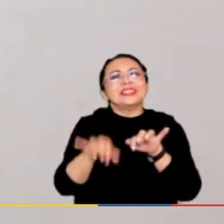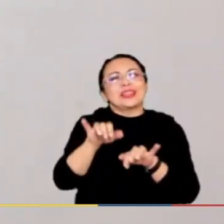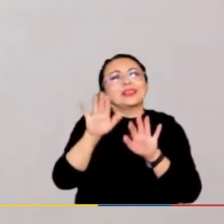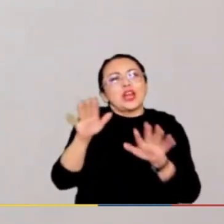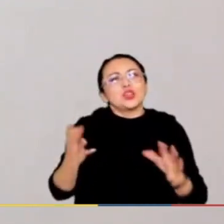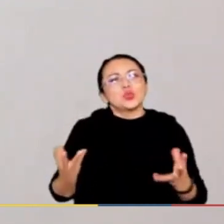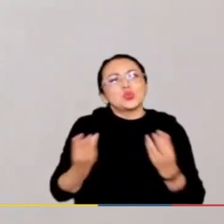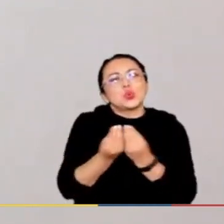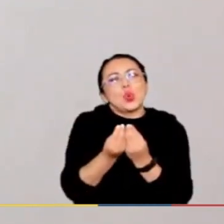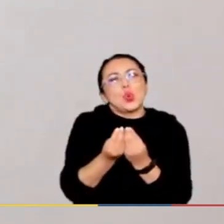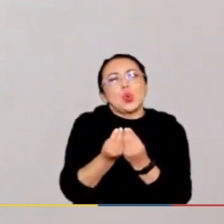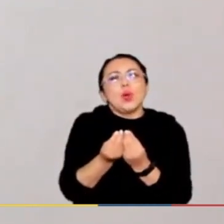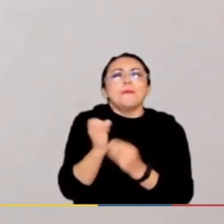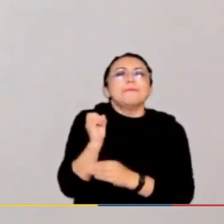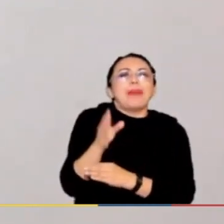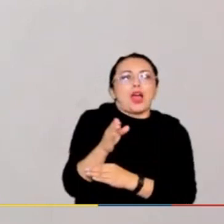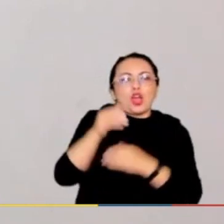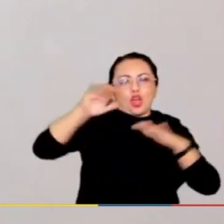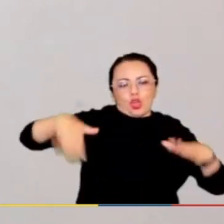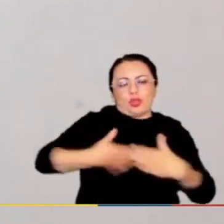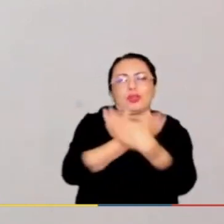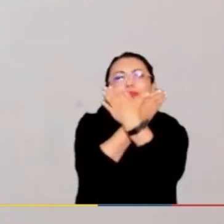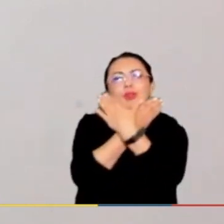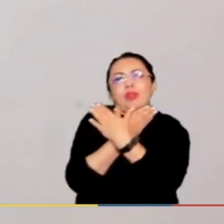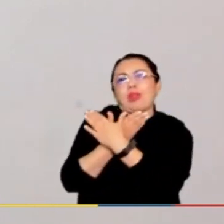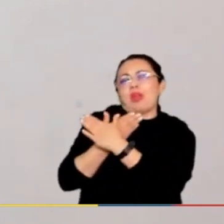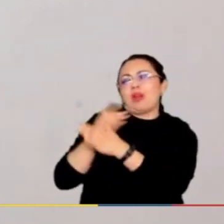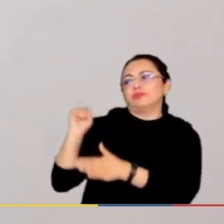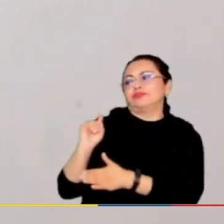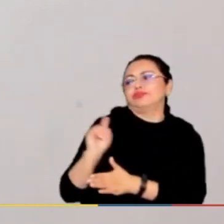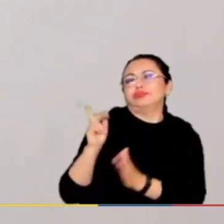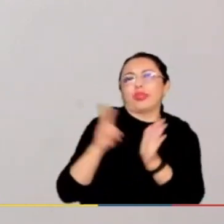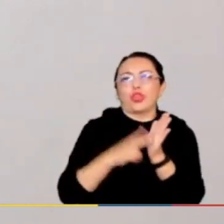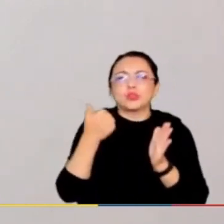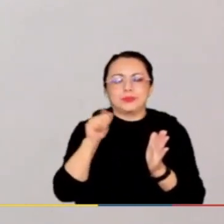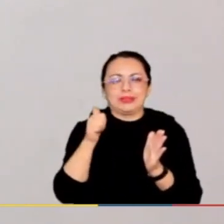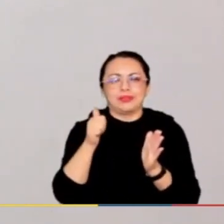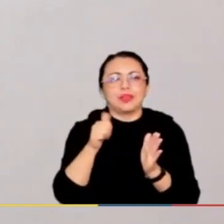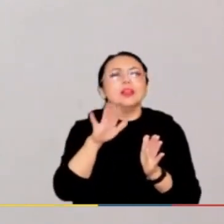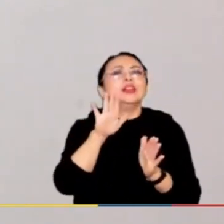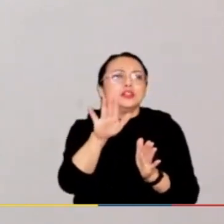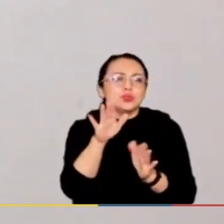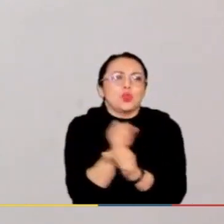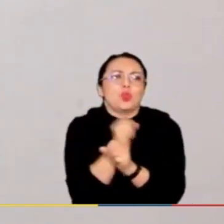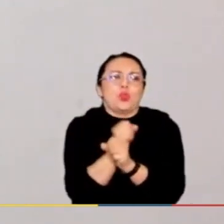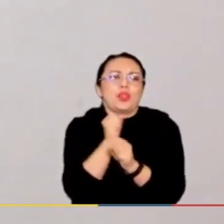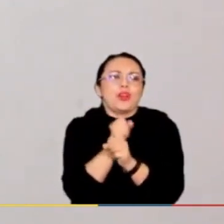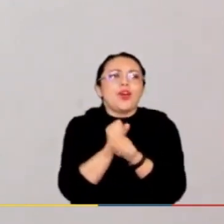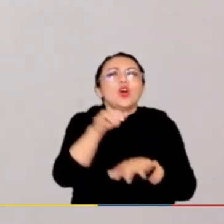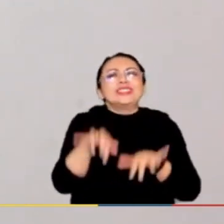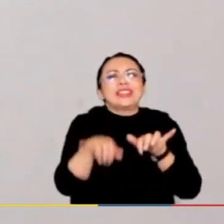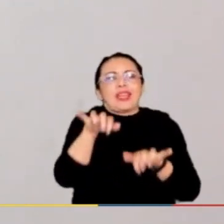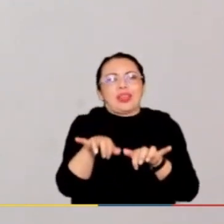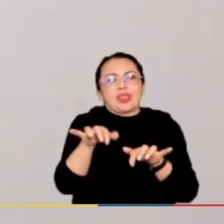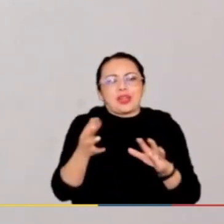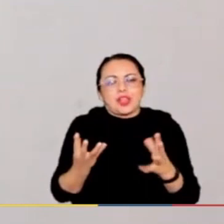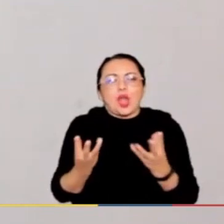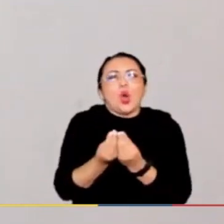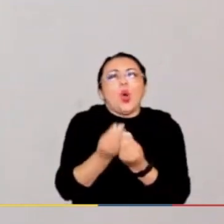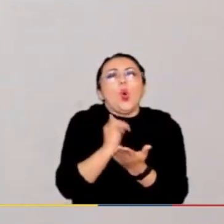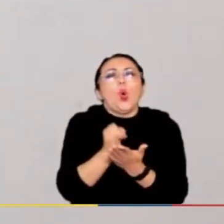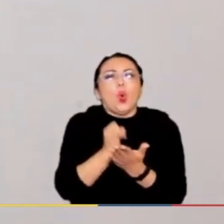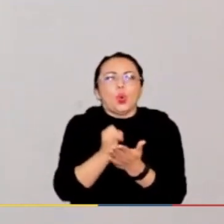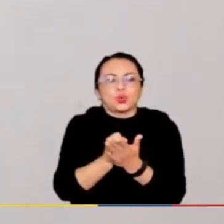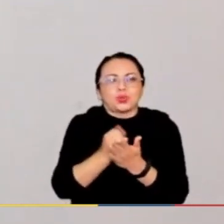del Banco de la República desde el año 2010. Previamente se desempeñó como asesor de la Secretaría de la Junta Directiva del Banco de la